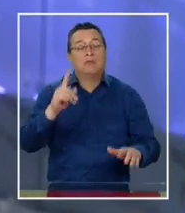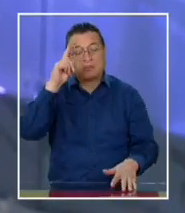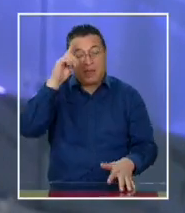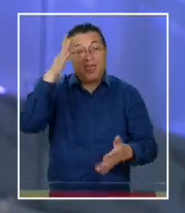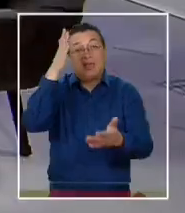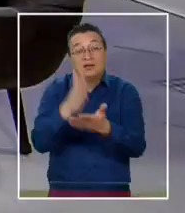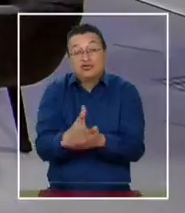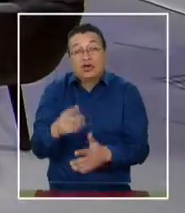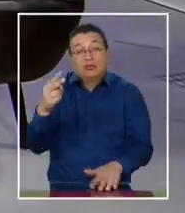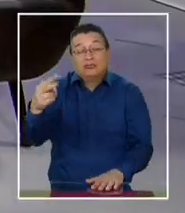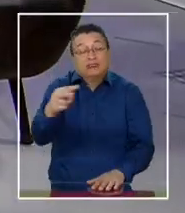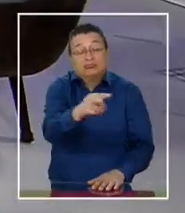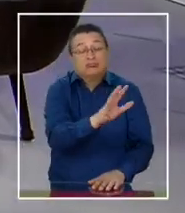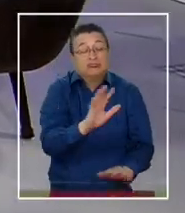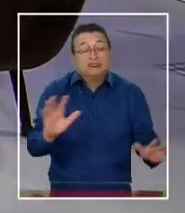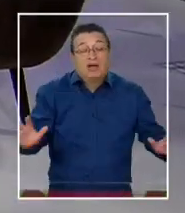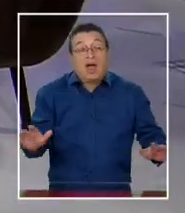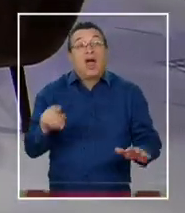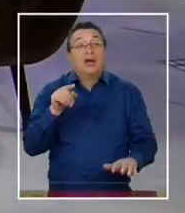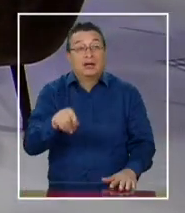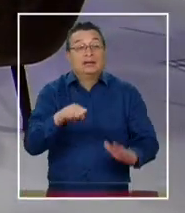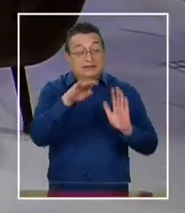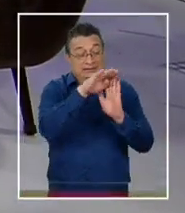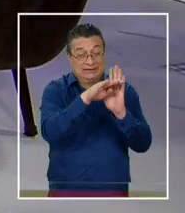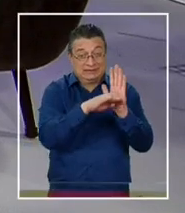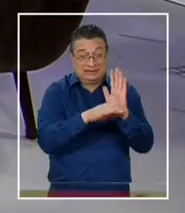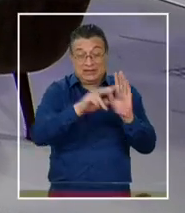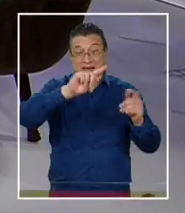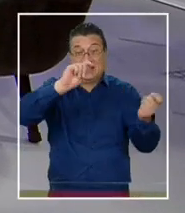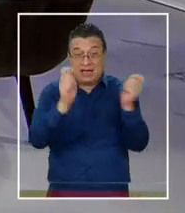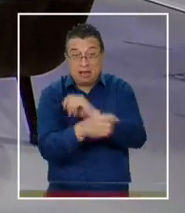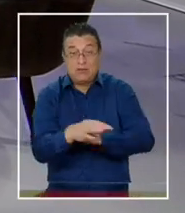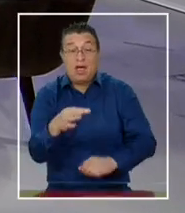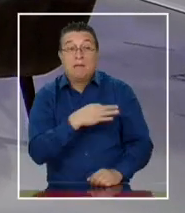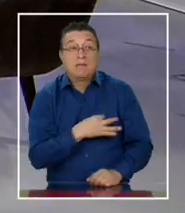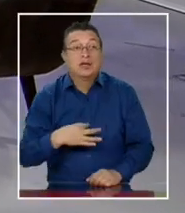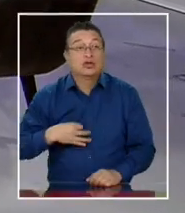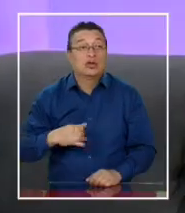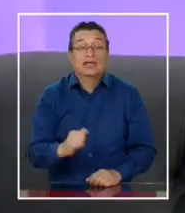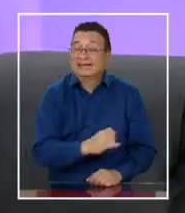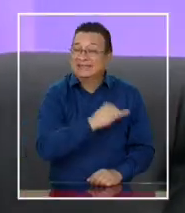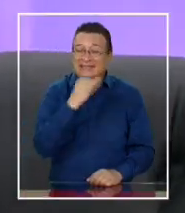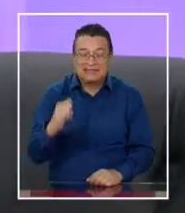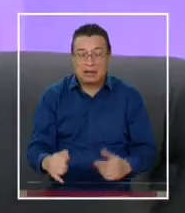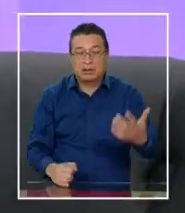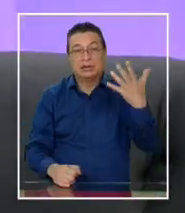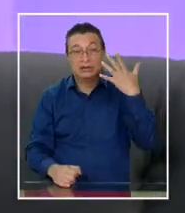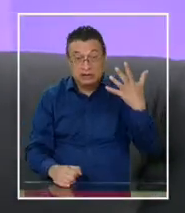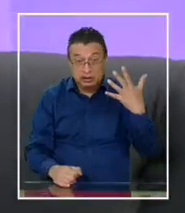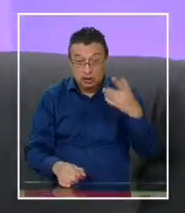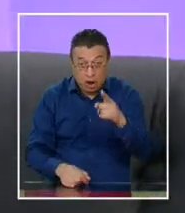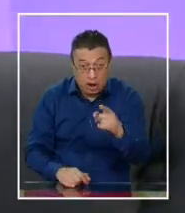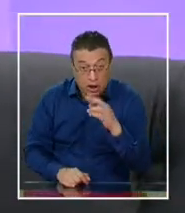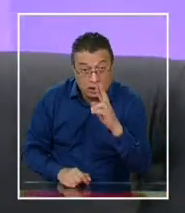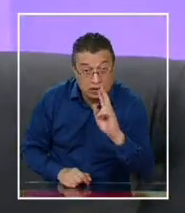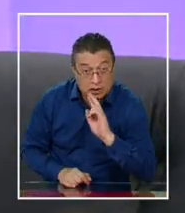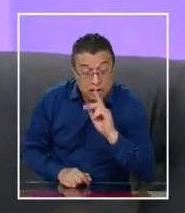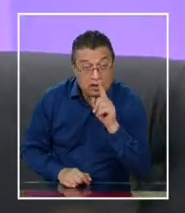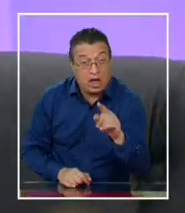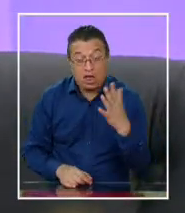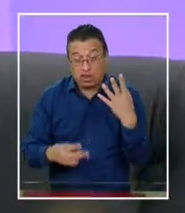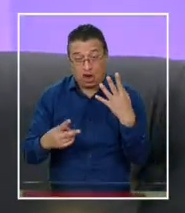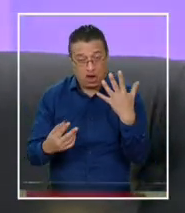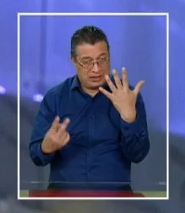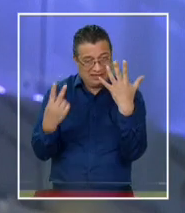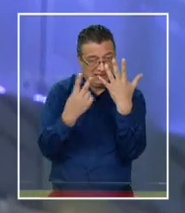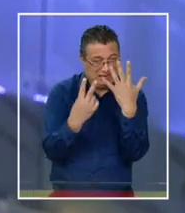o sea ahí fueron siempre la lista para cambiar a los ministros y ministras eran los cinco que salieron no había dos